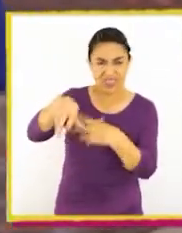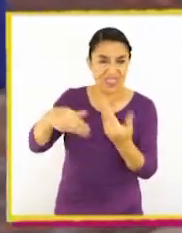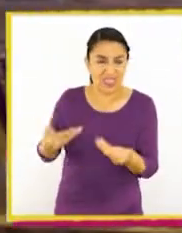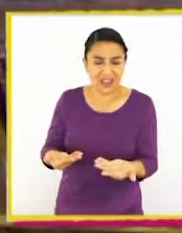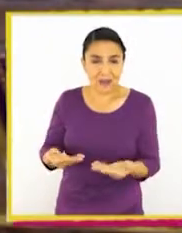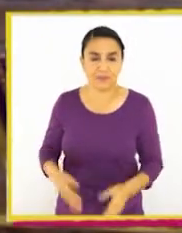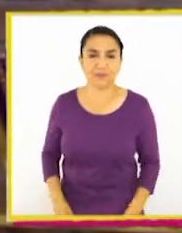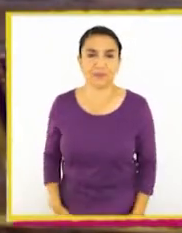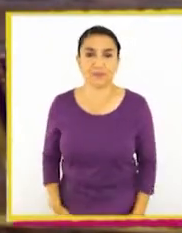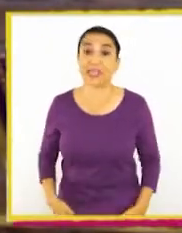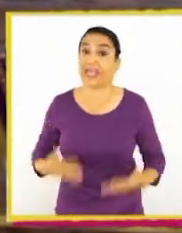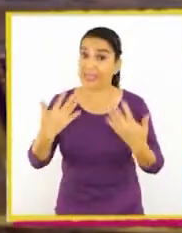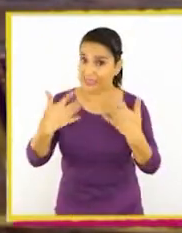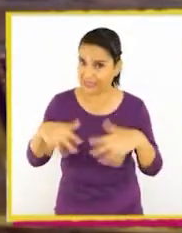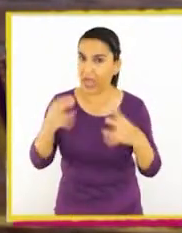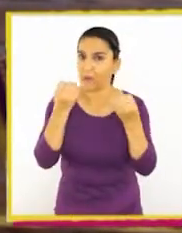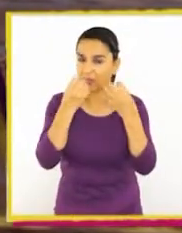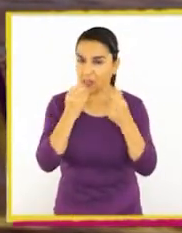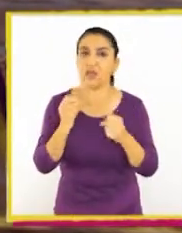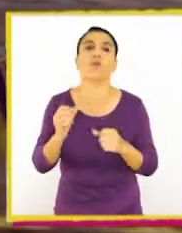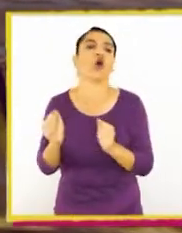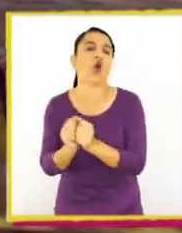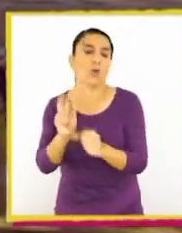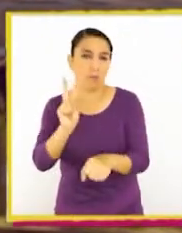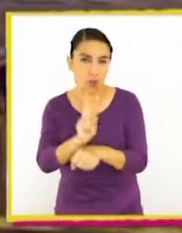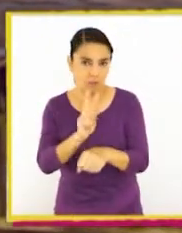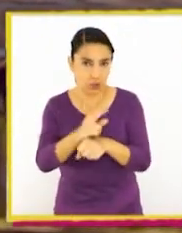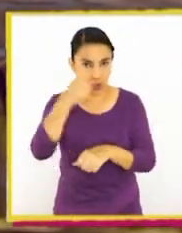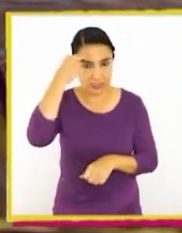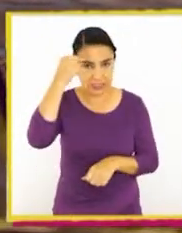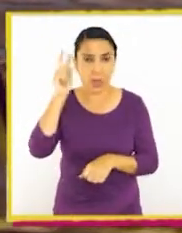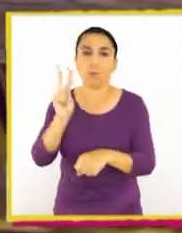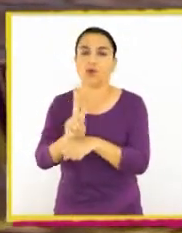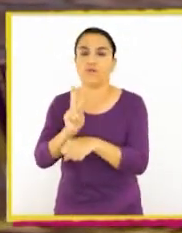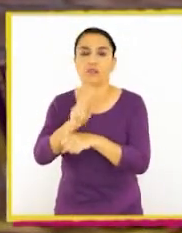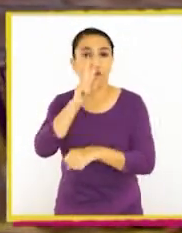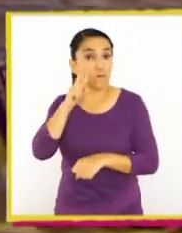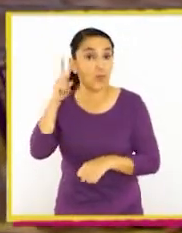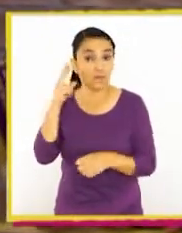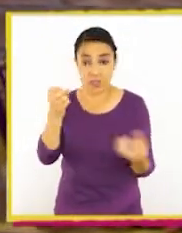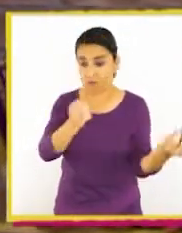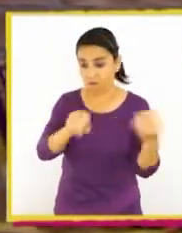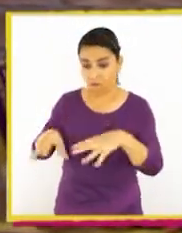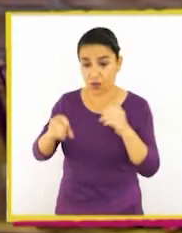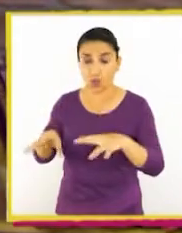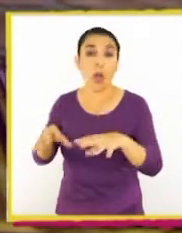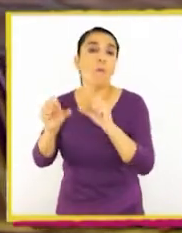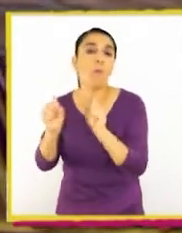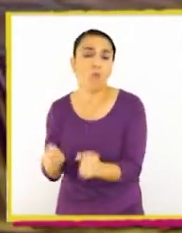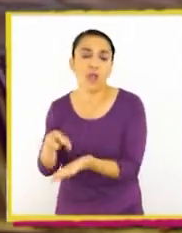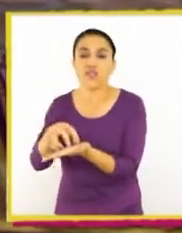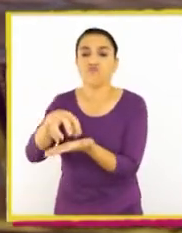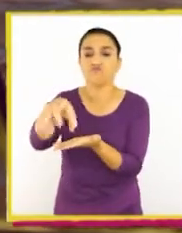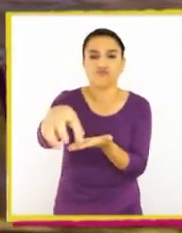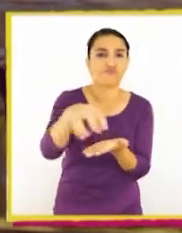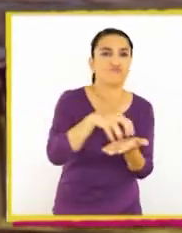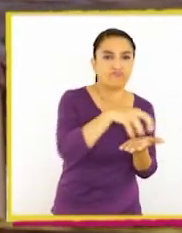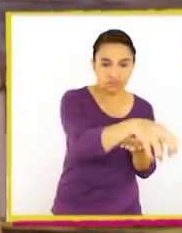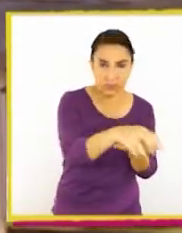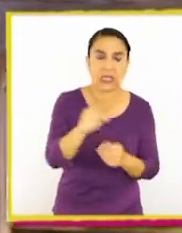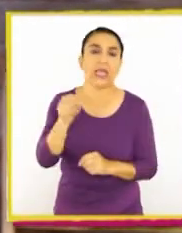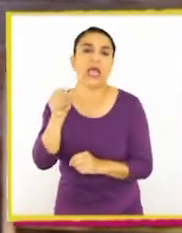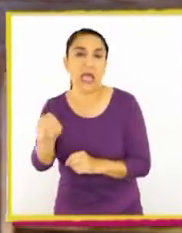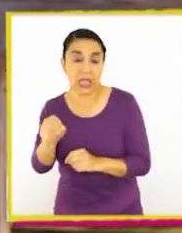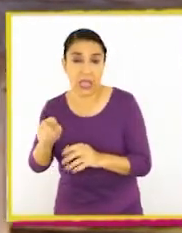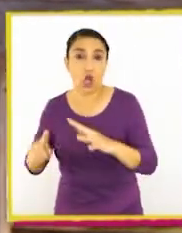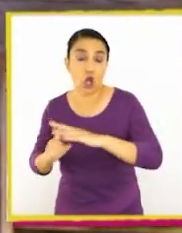en ella. Como hemos descubierto con el profesor César y la profe Vivi, estos residuos pueden dividirse entre